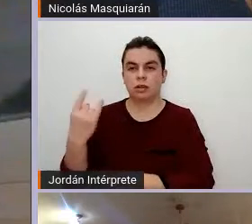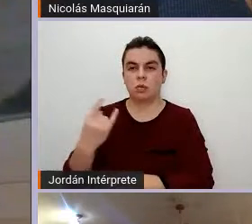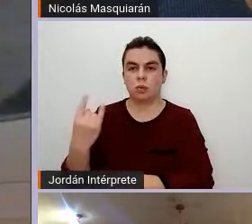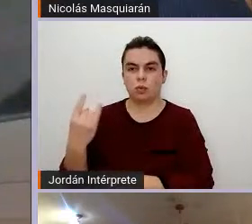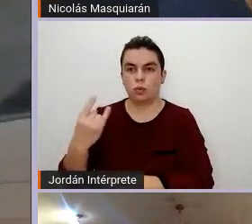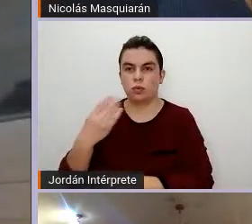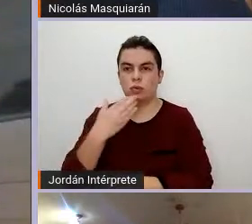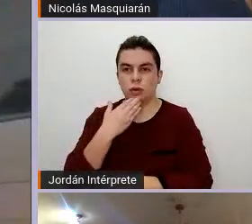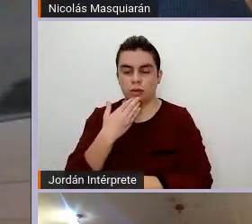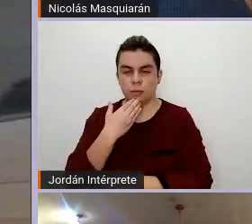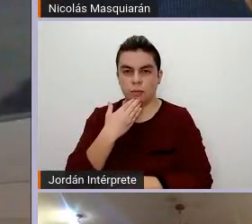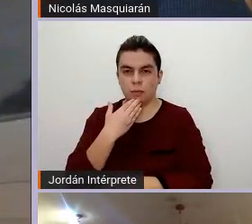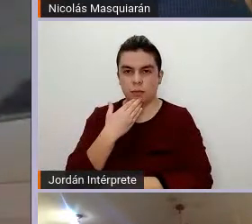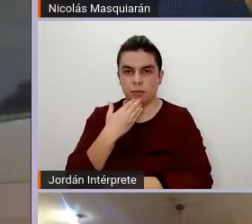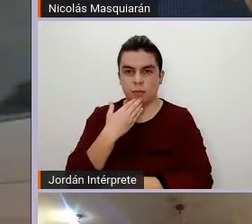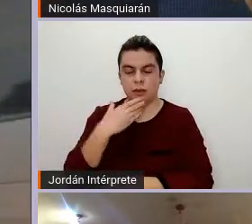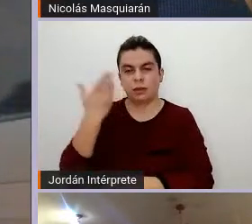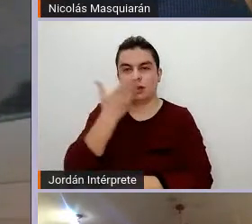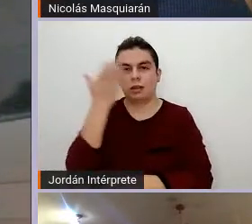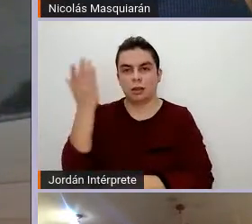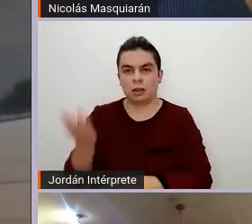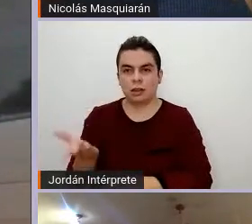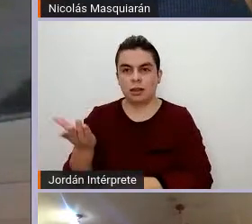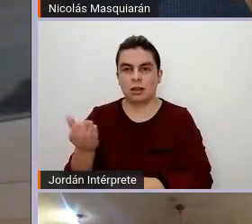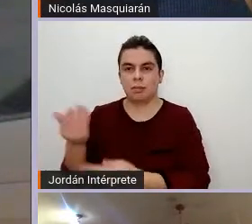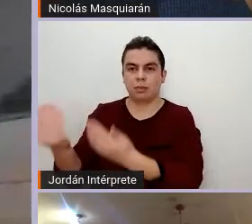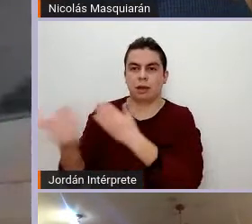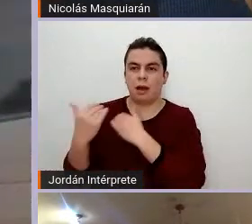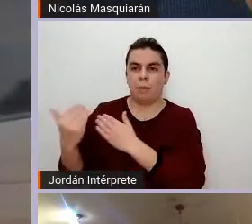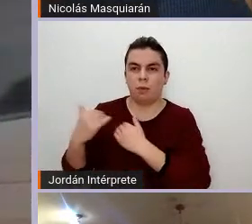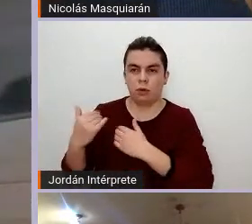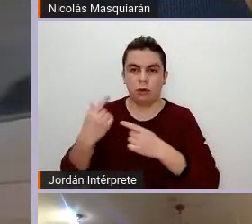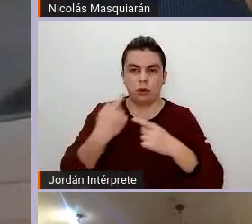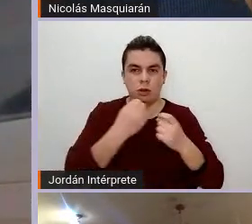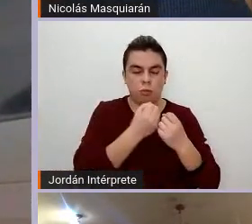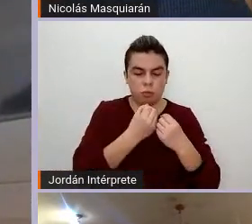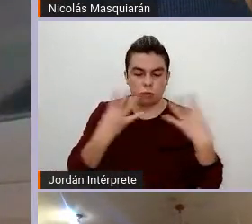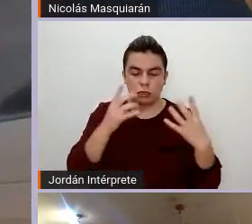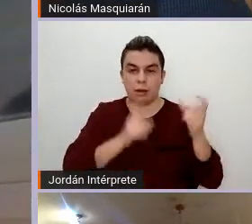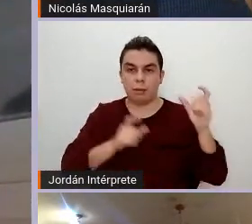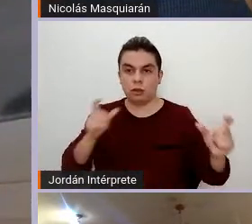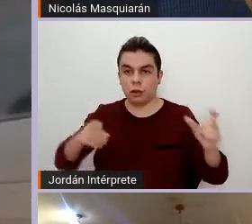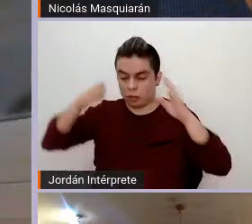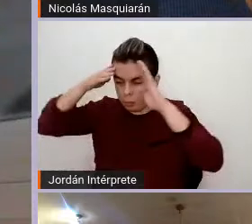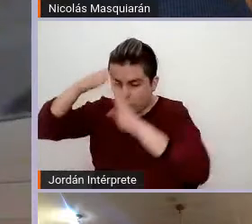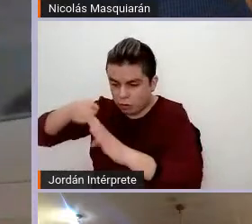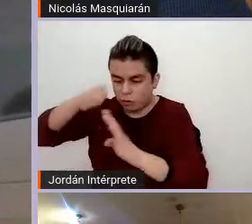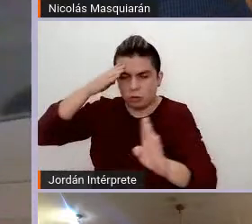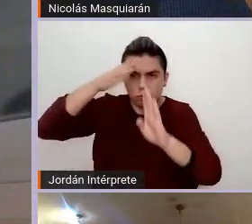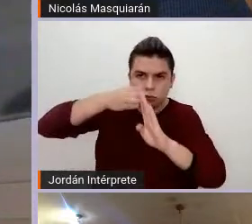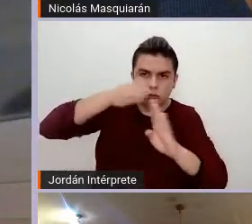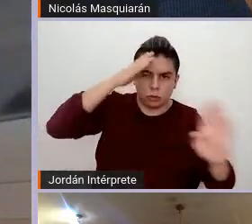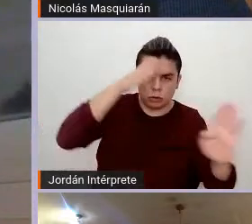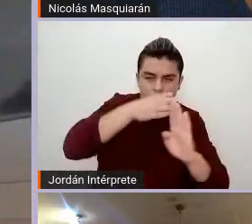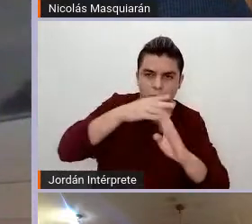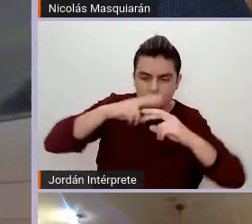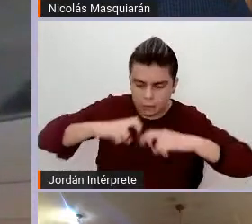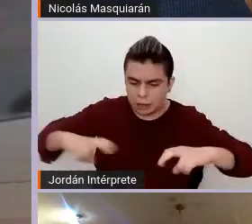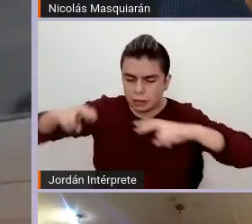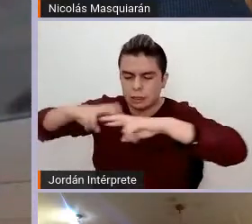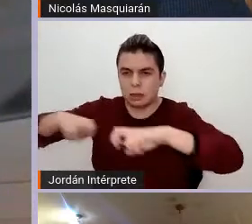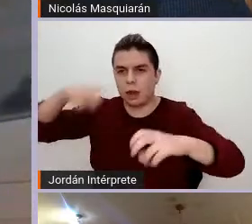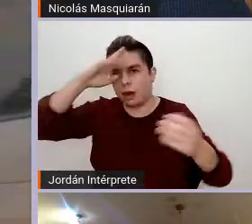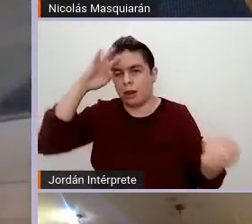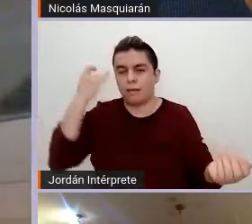también ofrecer este importante apoyo a todos quienes investigamos a Violeta Parra y a la directora también del Museo Violeta Parra por